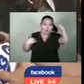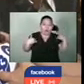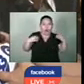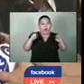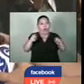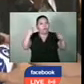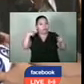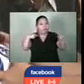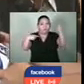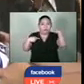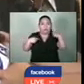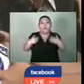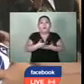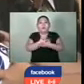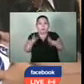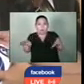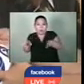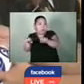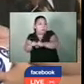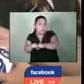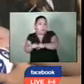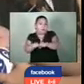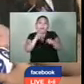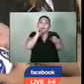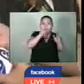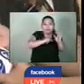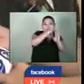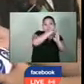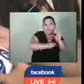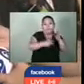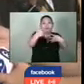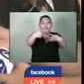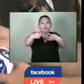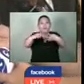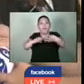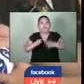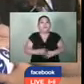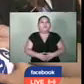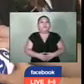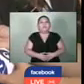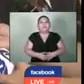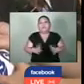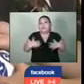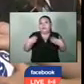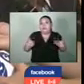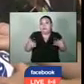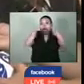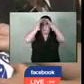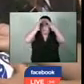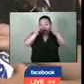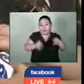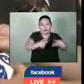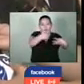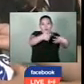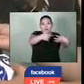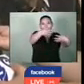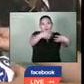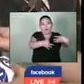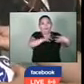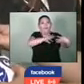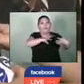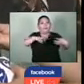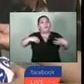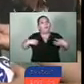cualquier otro vínculo jurídico que la ley establezca. De manera pues que quedará a la legislación y al Código de